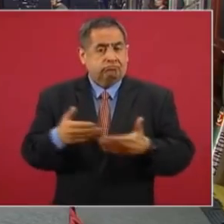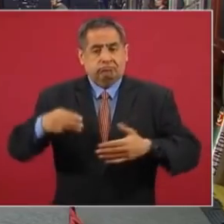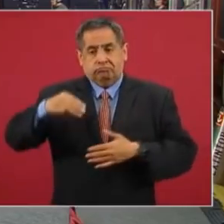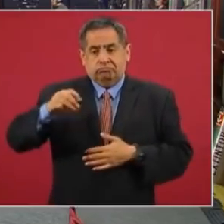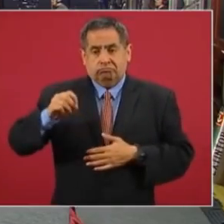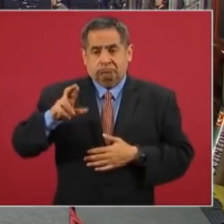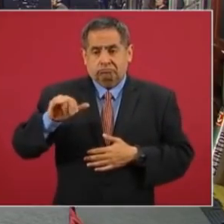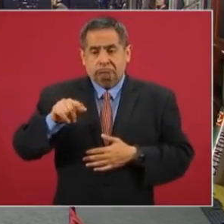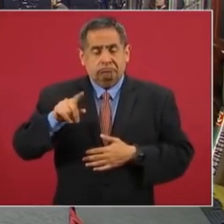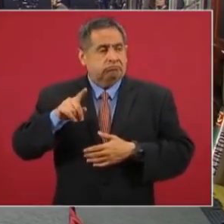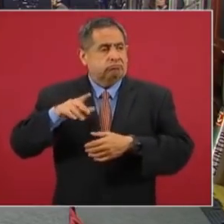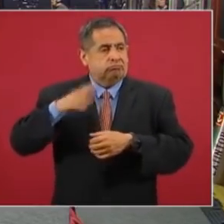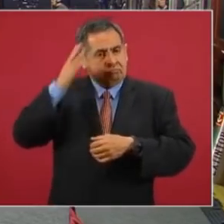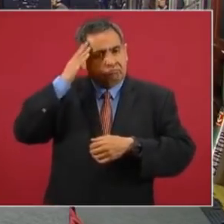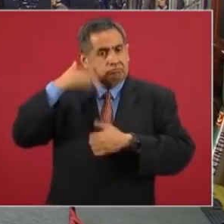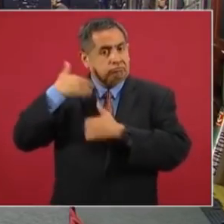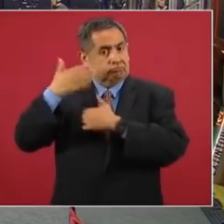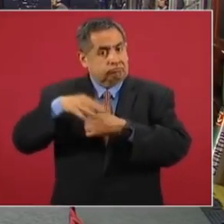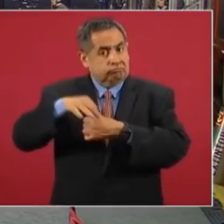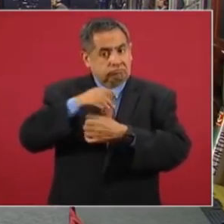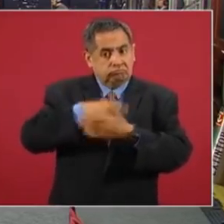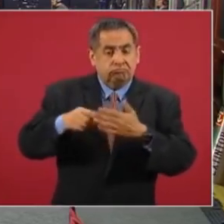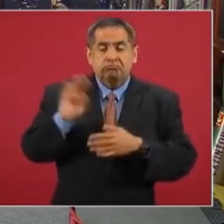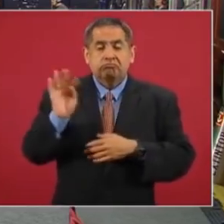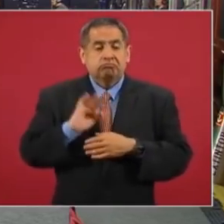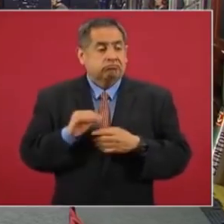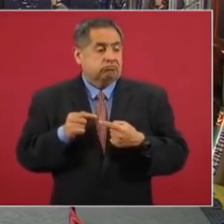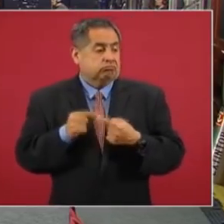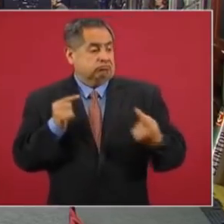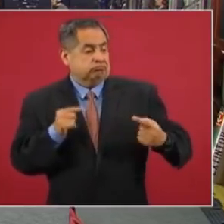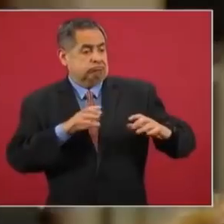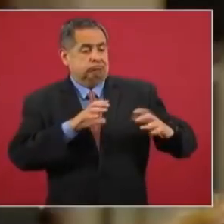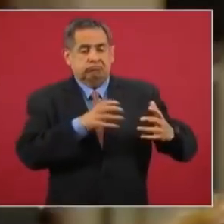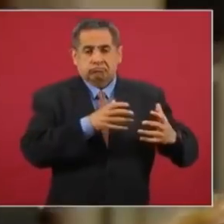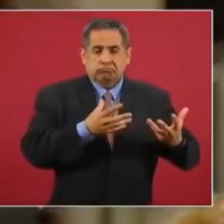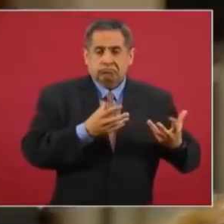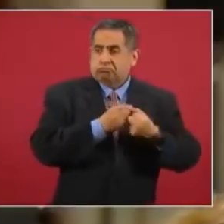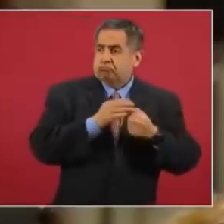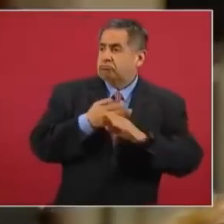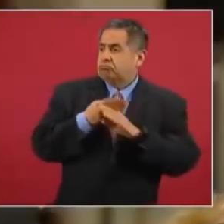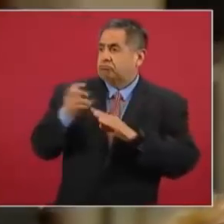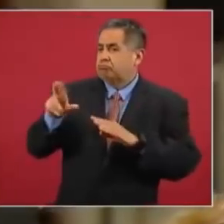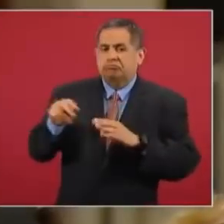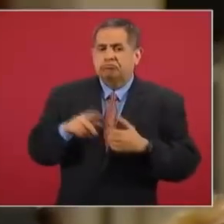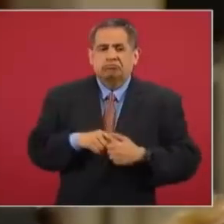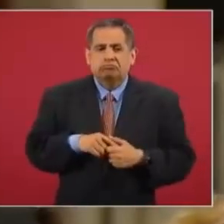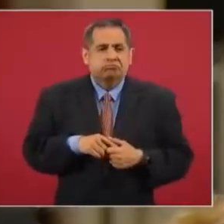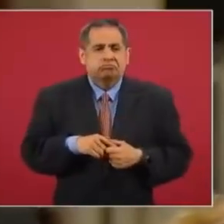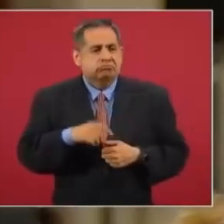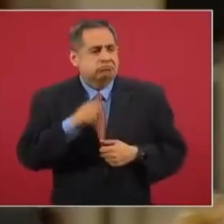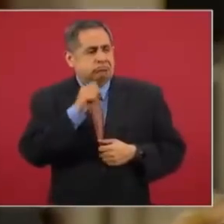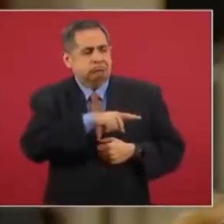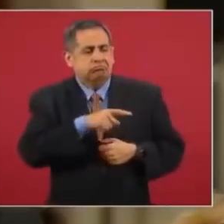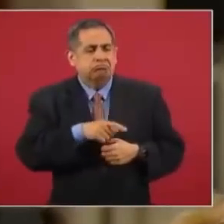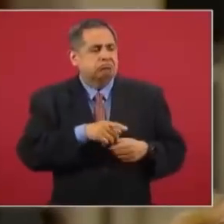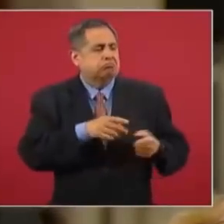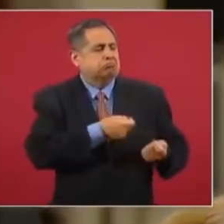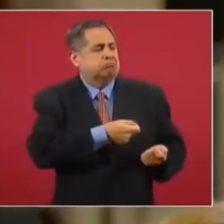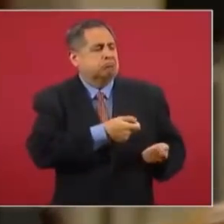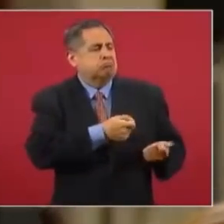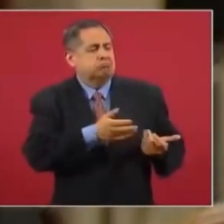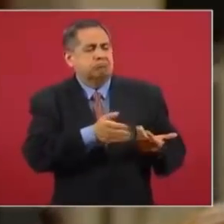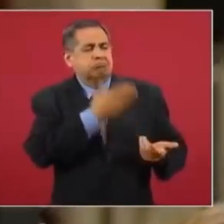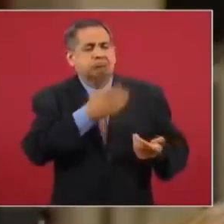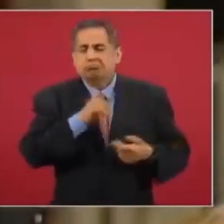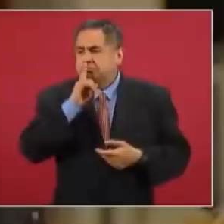en todas las encuestas, y si la oposición se uniera en un tocón, todos unidos contra Morena, le harían lo mismo que el viento a Juárez.